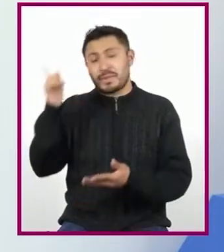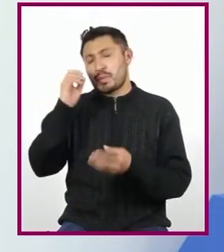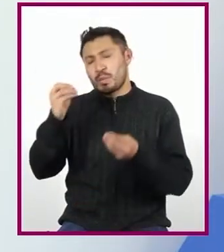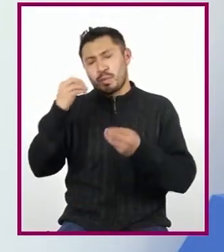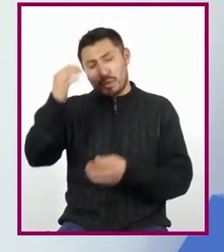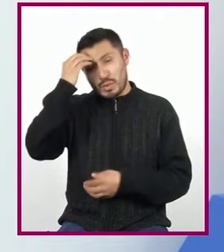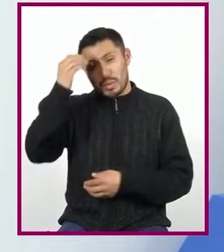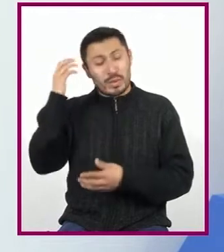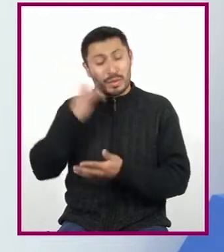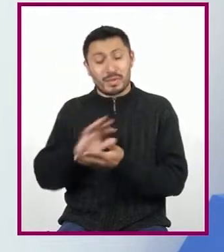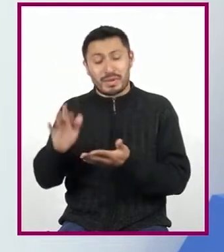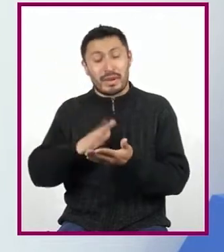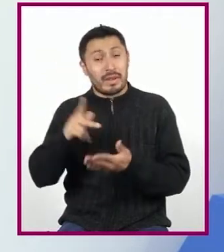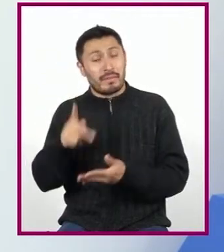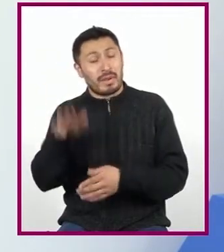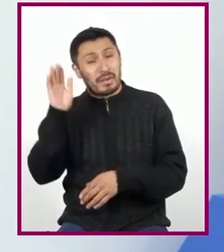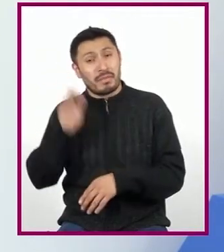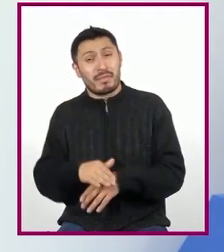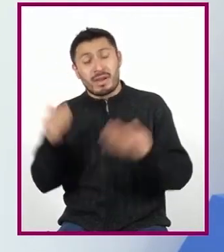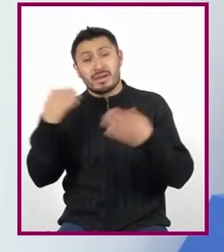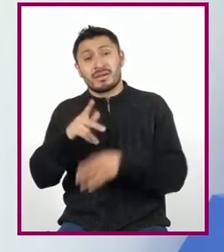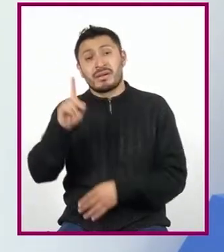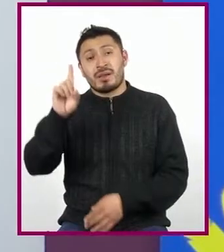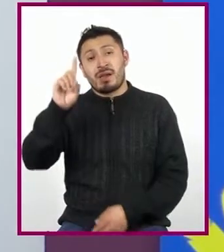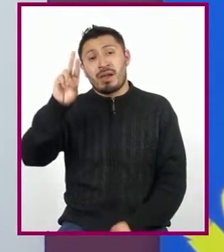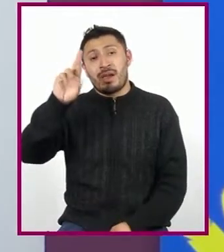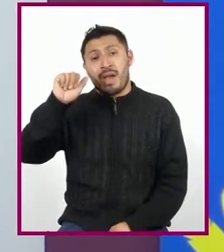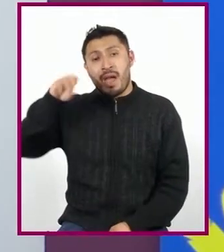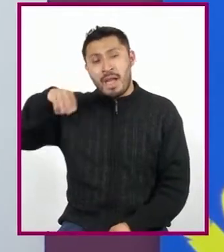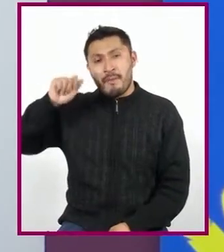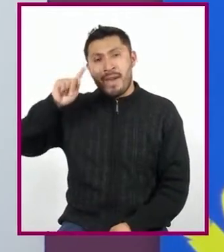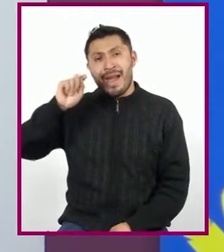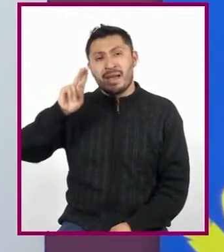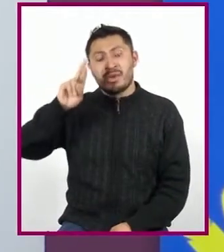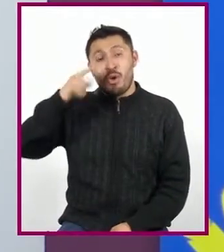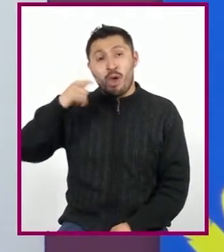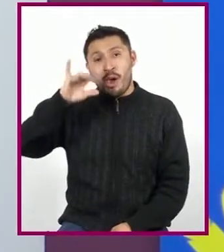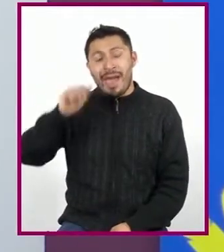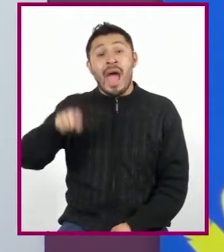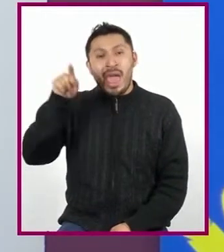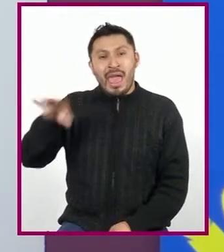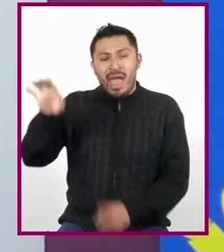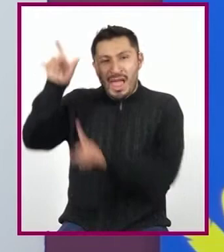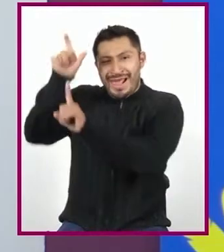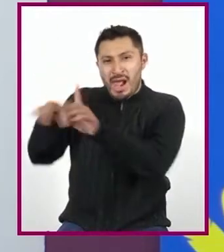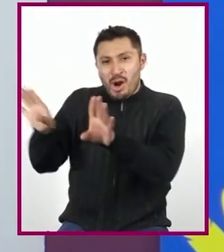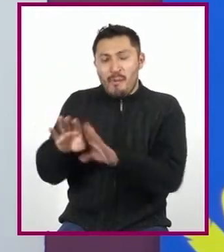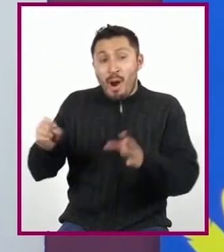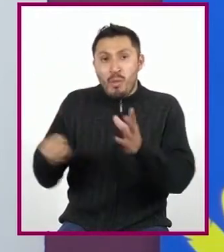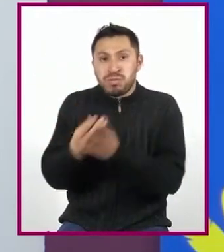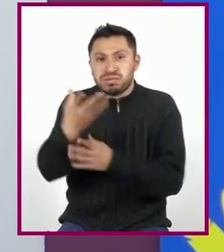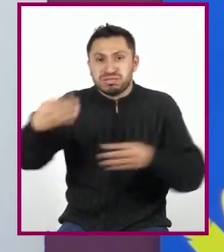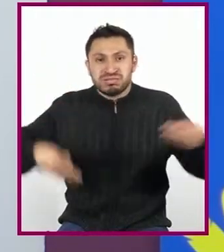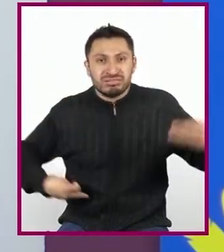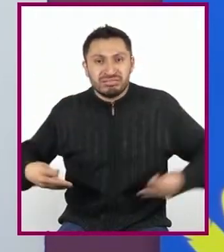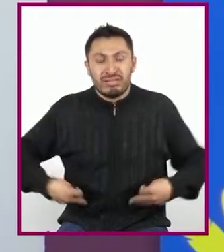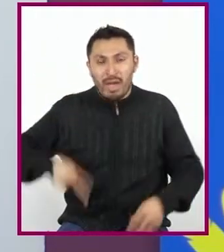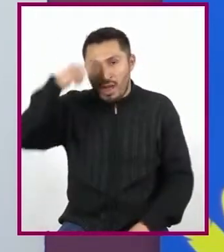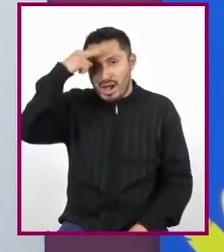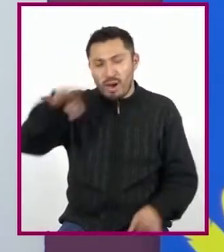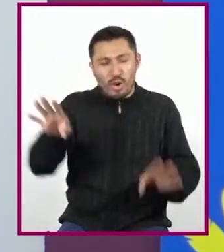delicias. Cuando muchos años más tarde pude frecuentar la comedia francesa, no me tocó ver Las Preciosas Ridículas, sino